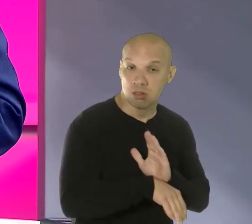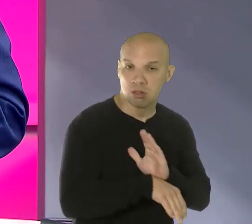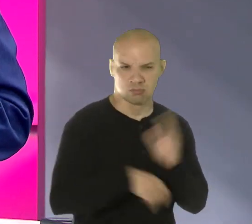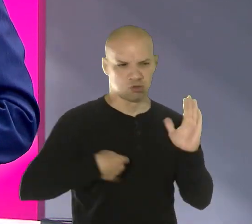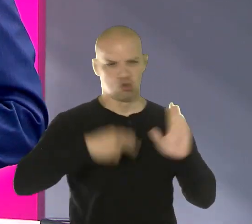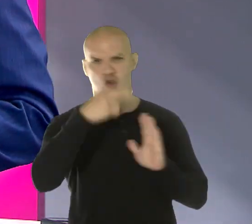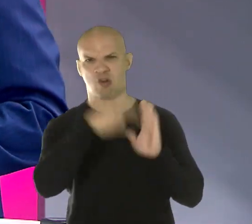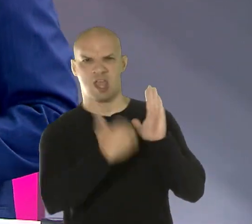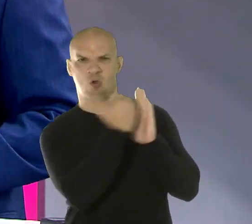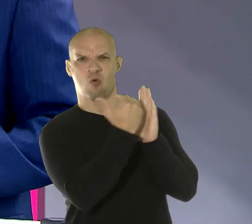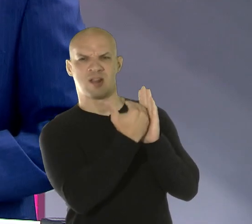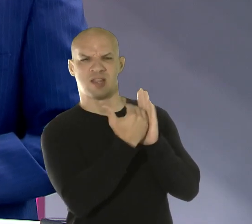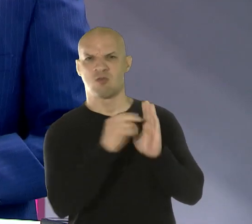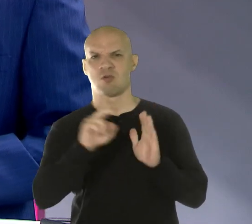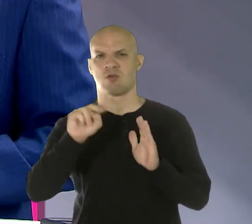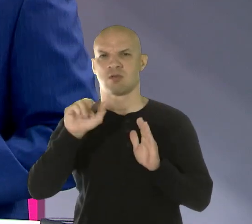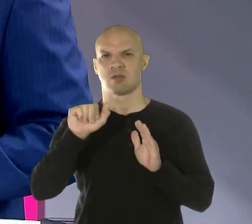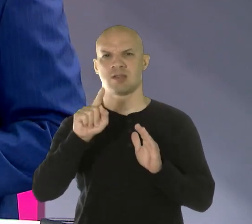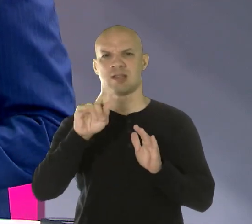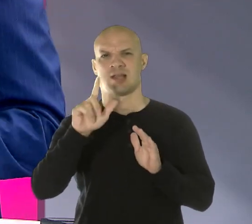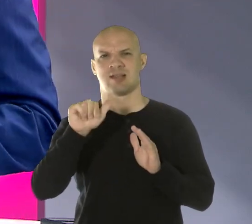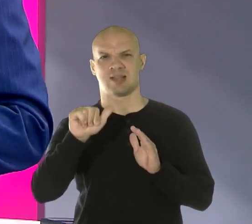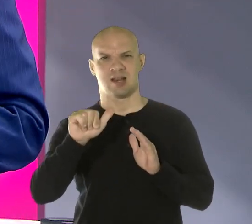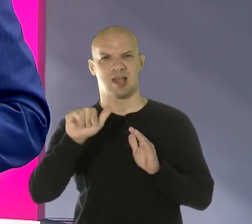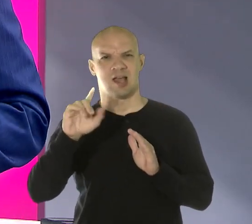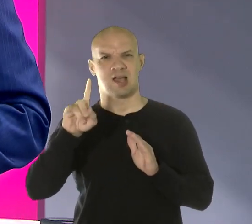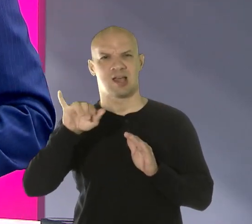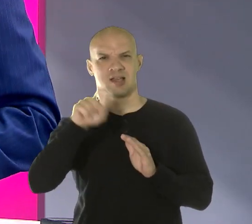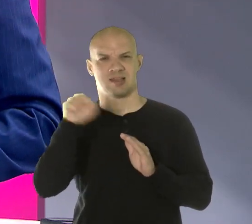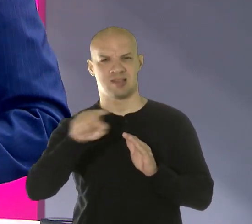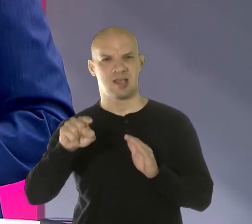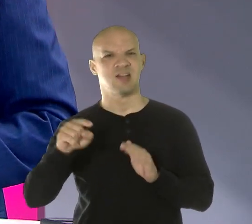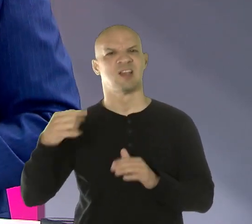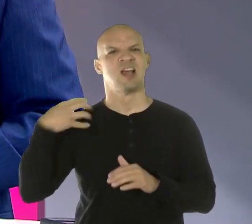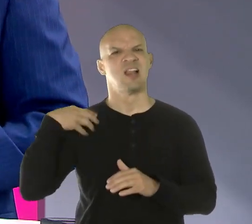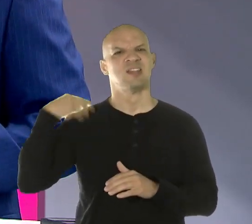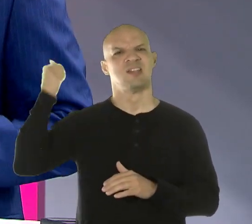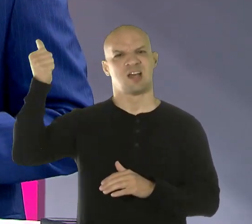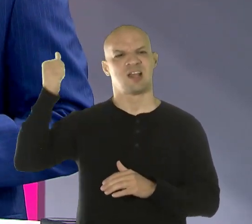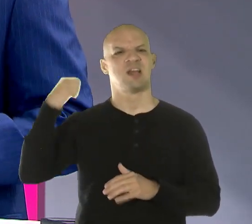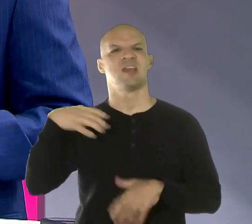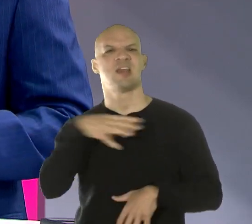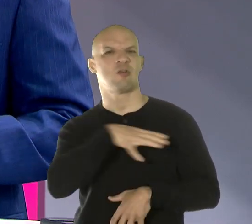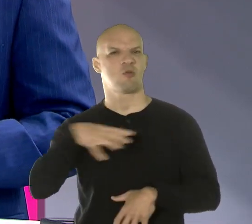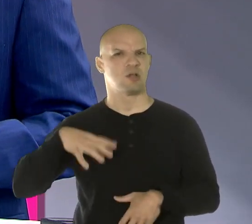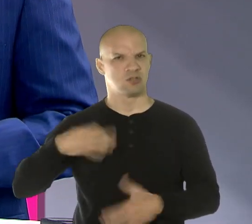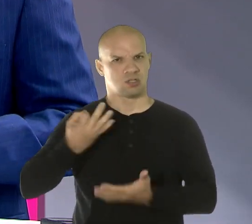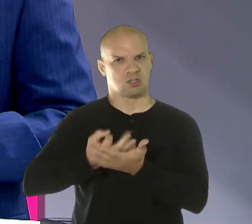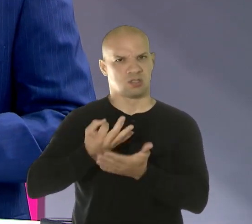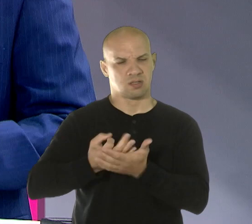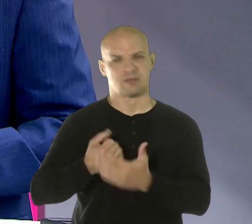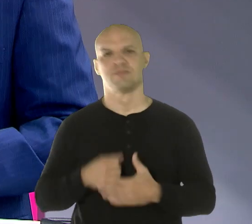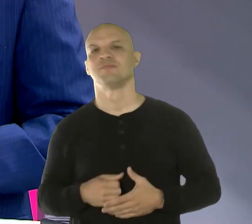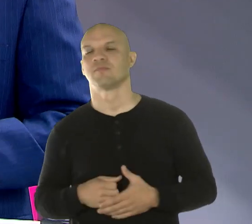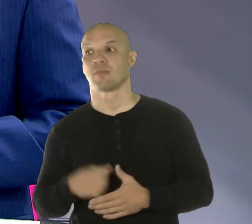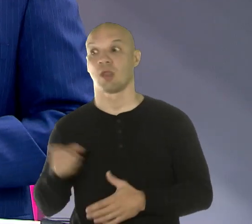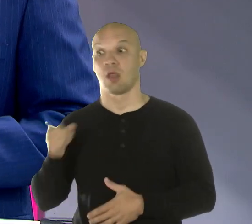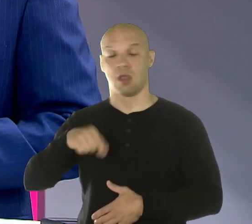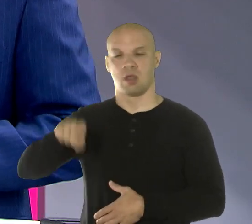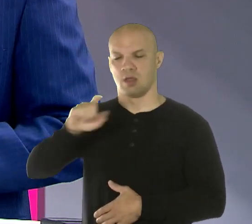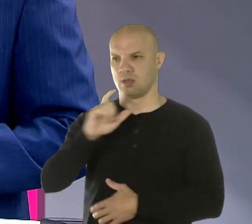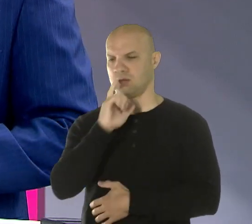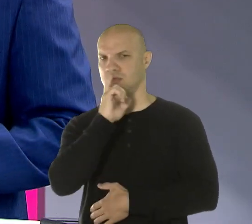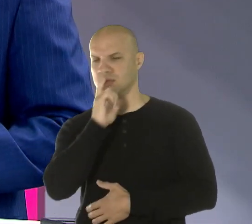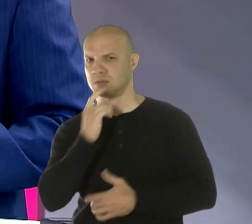artículo de Natalia Sequeira Díaz, que es la comisionada de instituciones financieras, y ella reconoce que han surgido preocupaciones a nivel